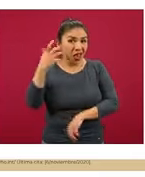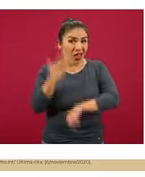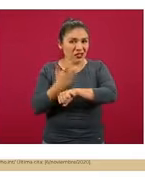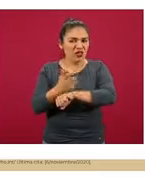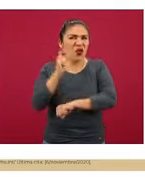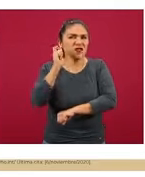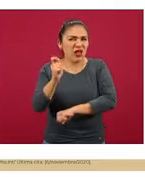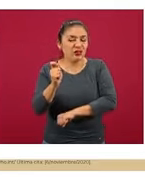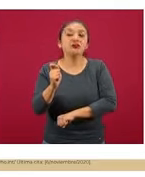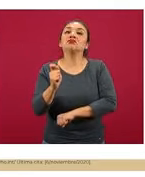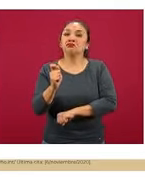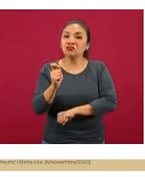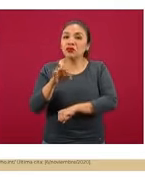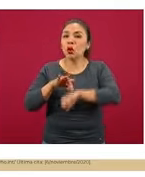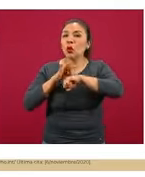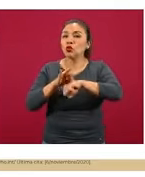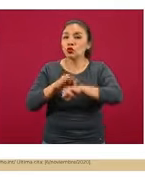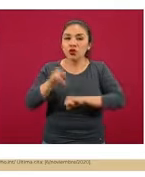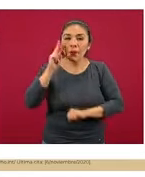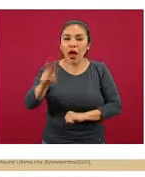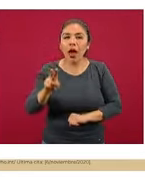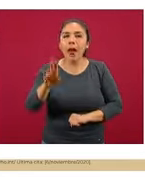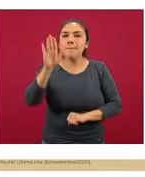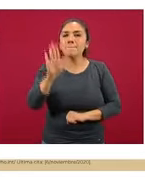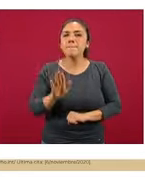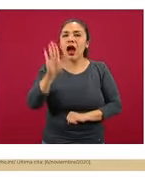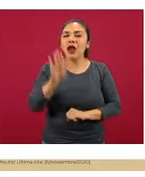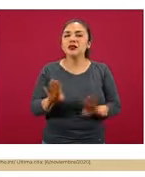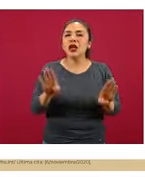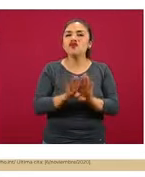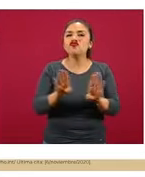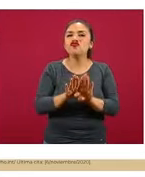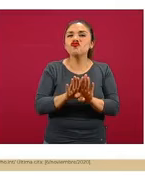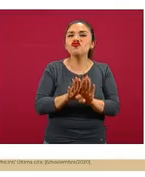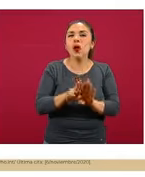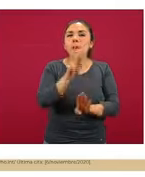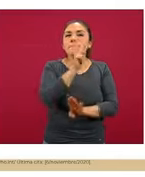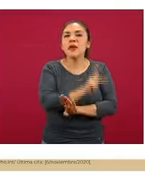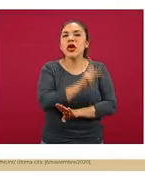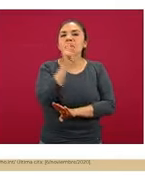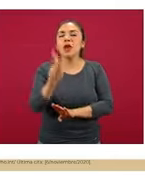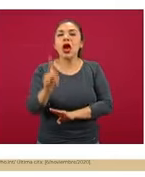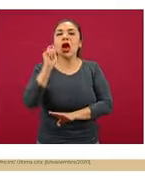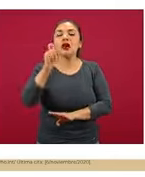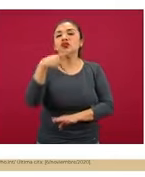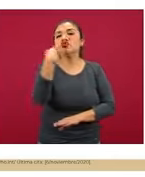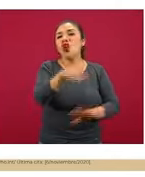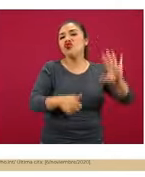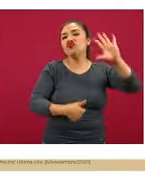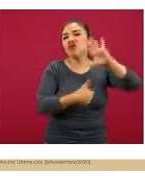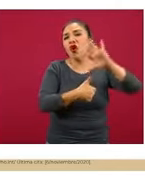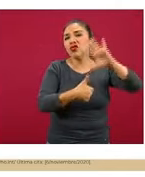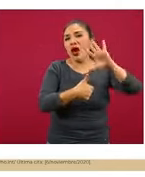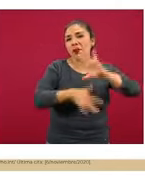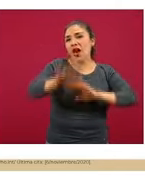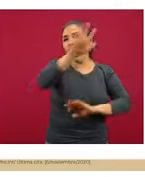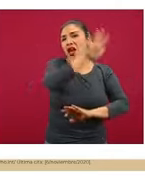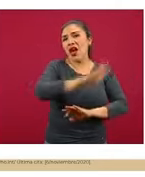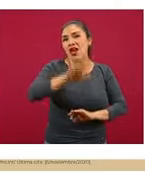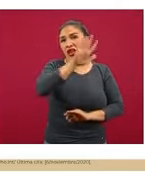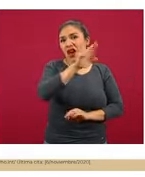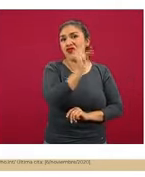Unidos refleja prácticamente como una calca el comportamiento de lo que es Norteamérica, es decir, la zona